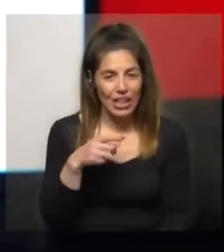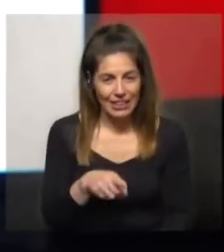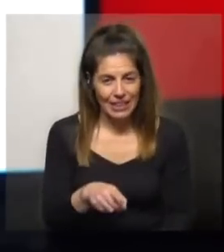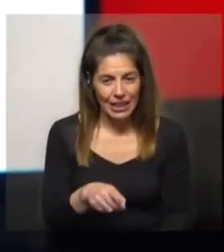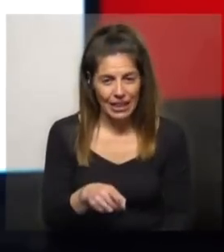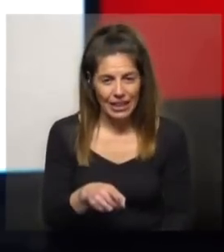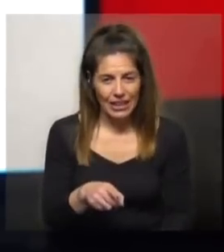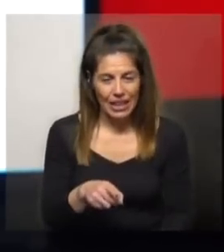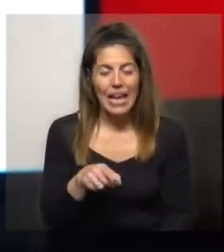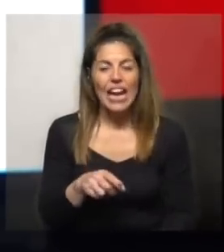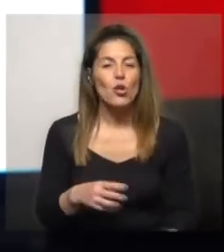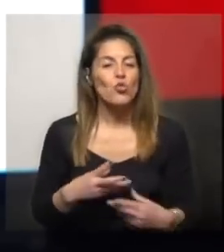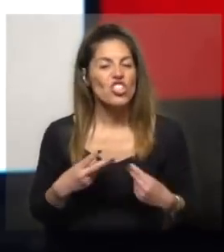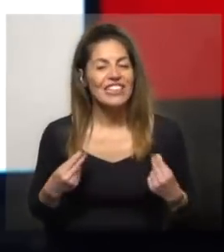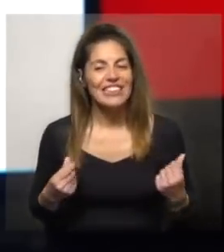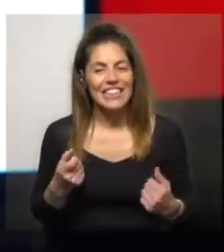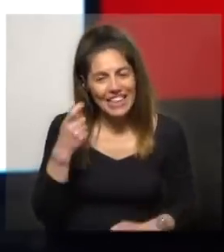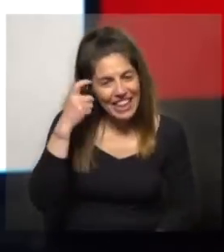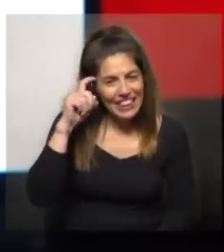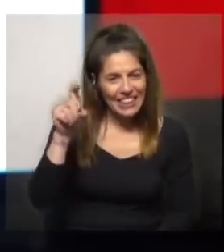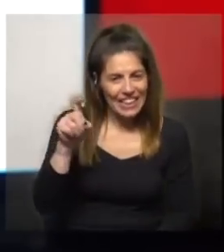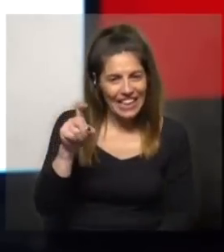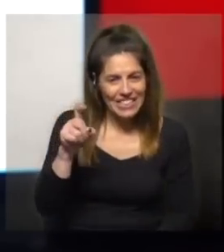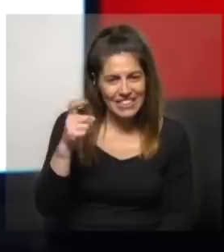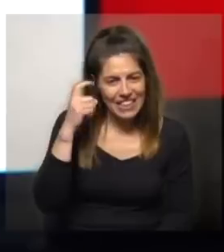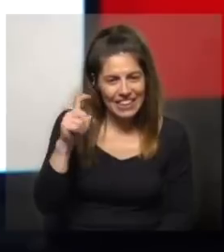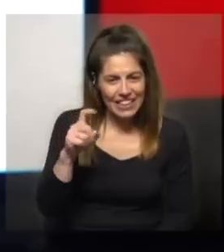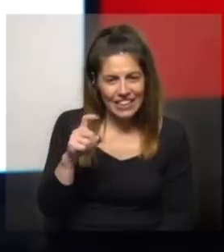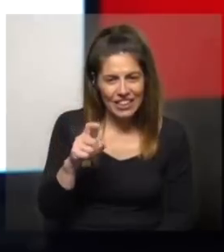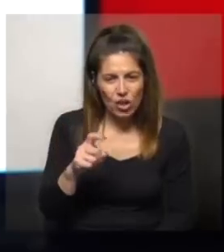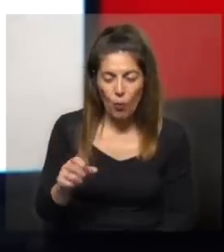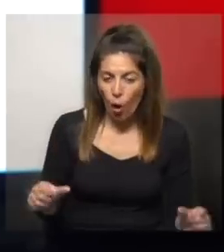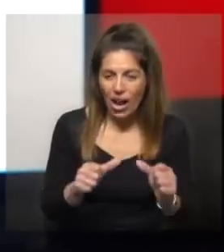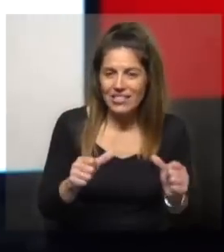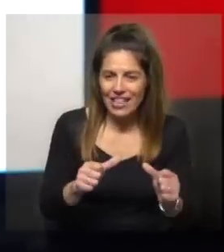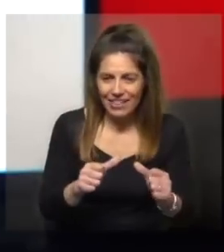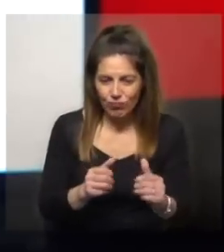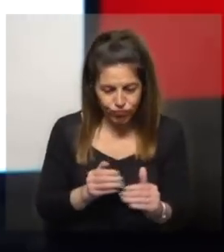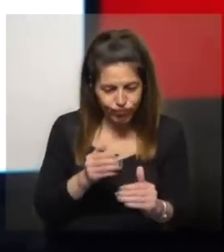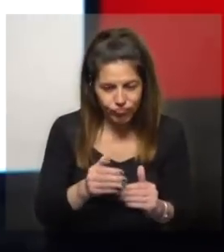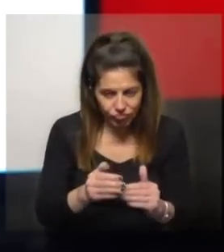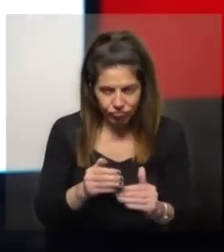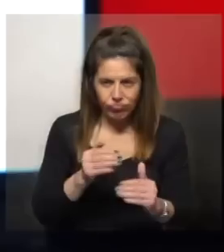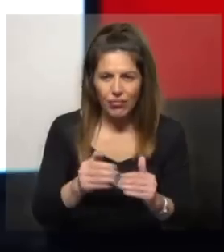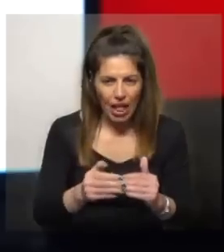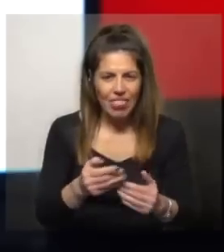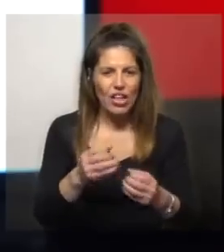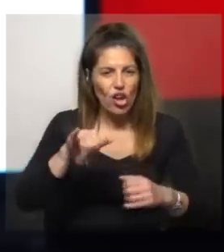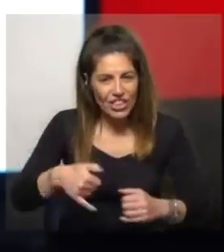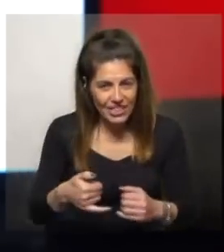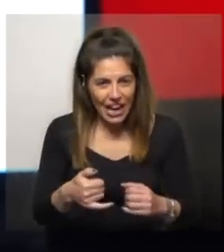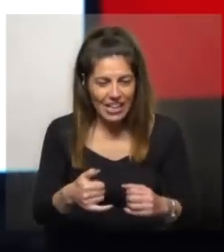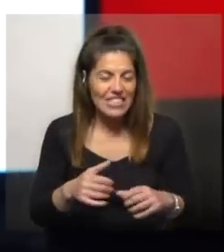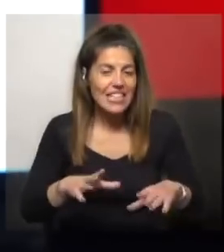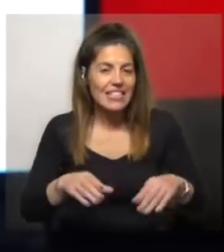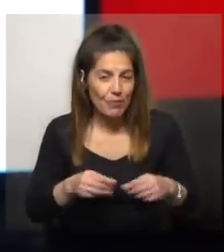un sentir ideológico de entre comillas forzar la frontera de lo de lo que ya se